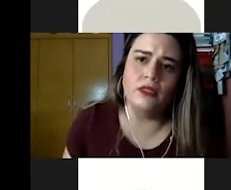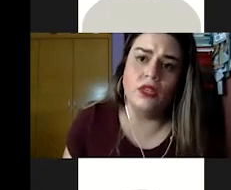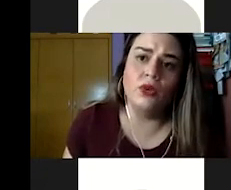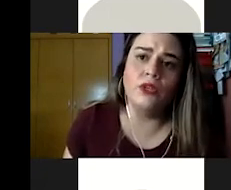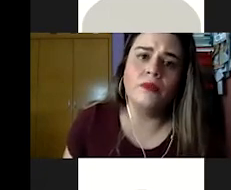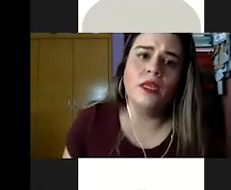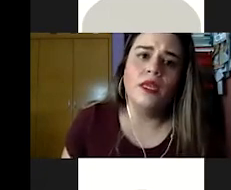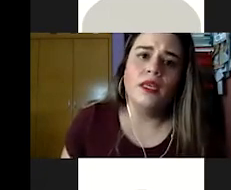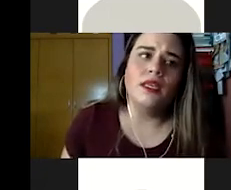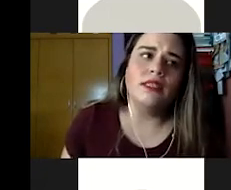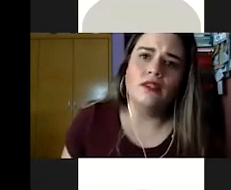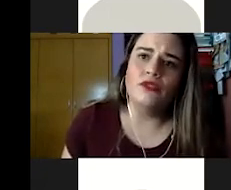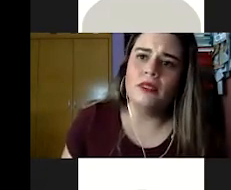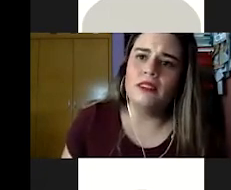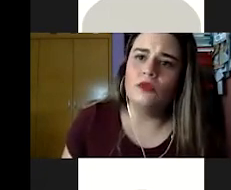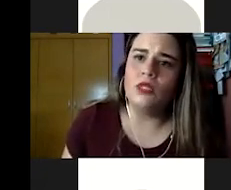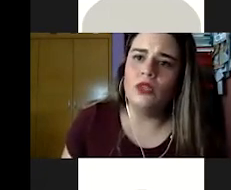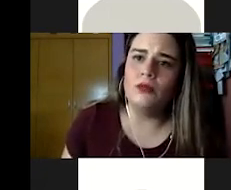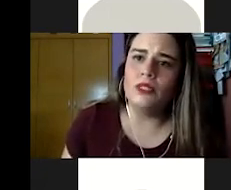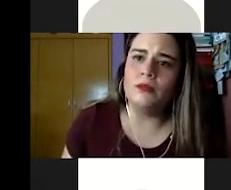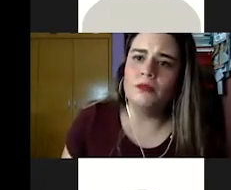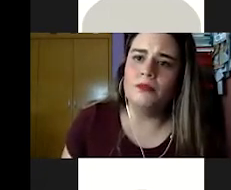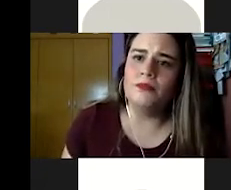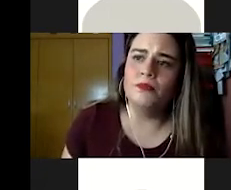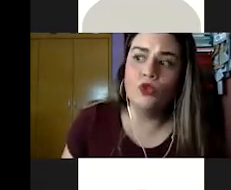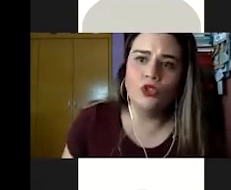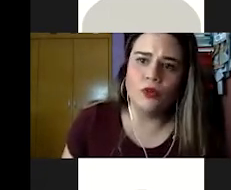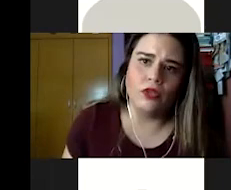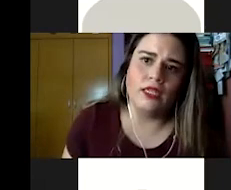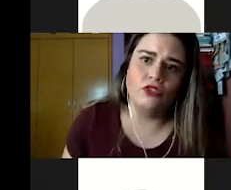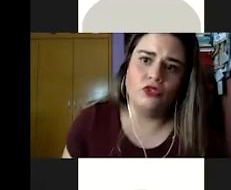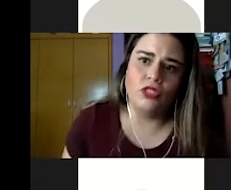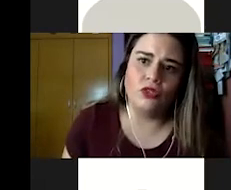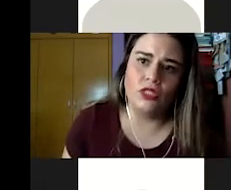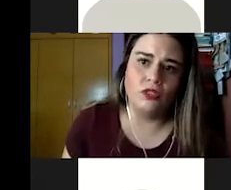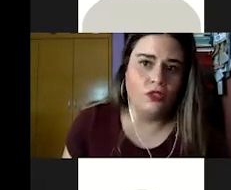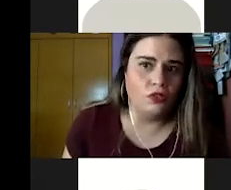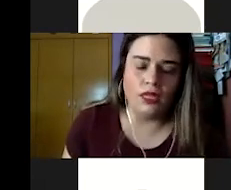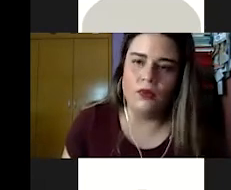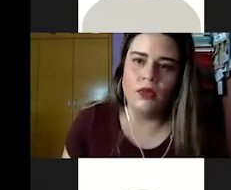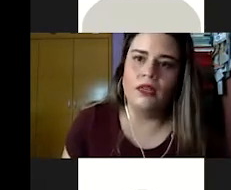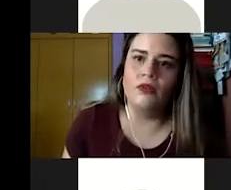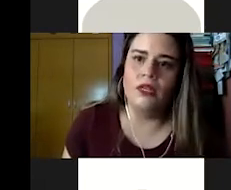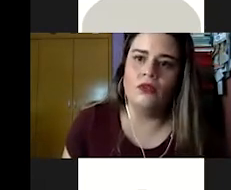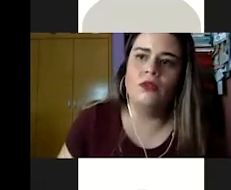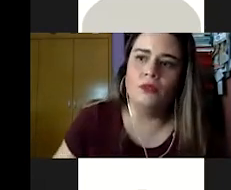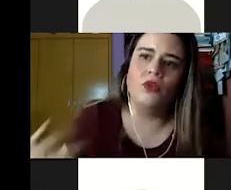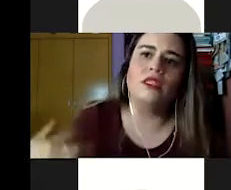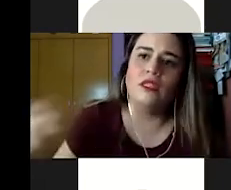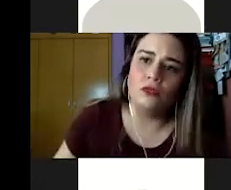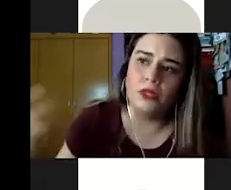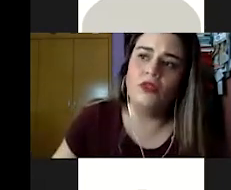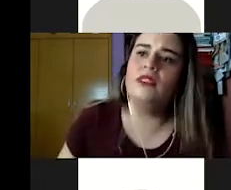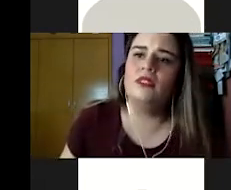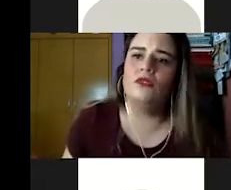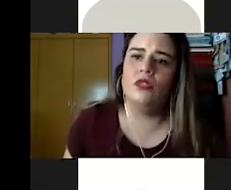presentó en julio, y ese informe está nutrido pues mucho por lo que han hecho otros sectores, no tal cual el gobierno, y por lo que se